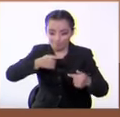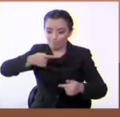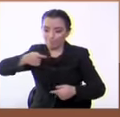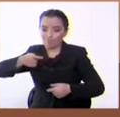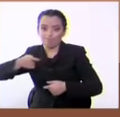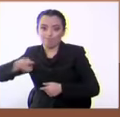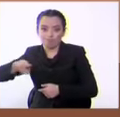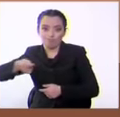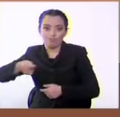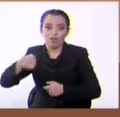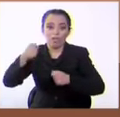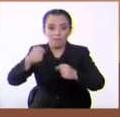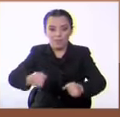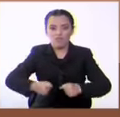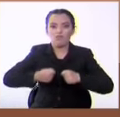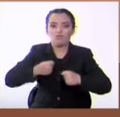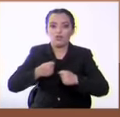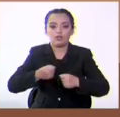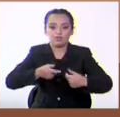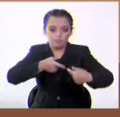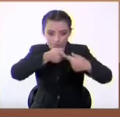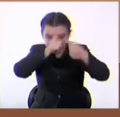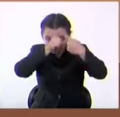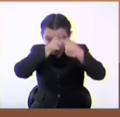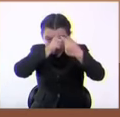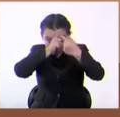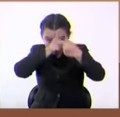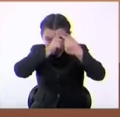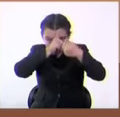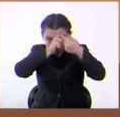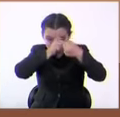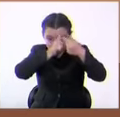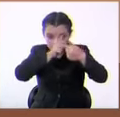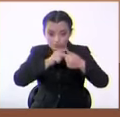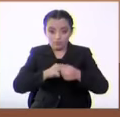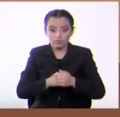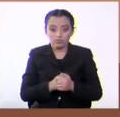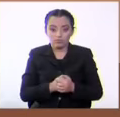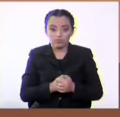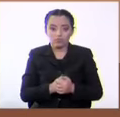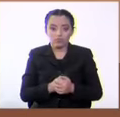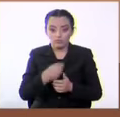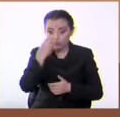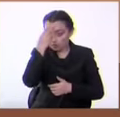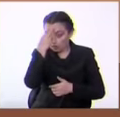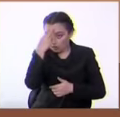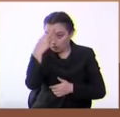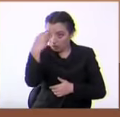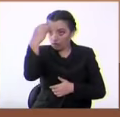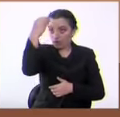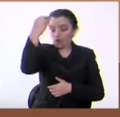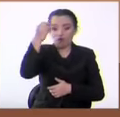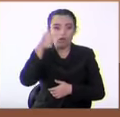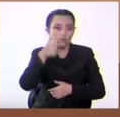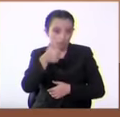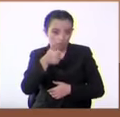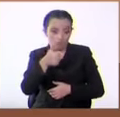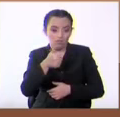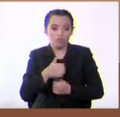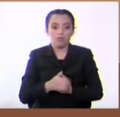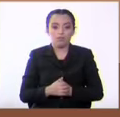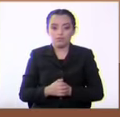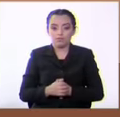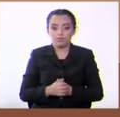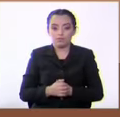fuerte. Ya que los machos pelean con sus cuernos, tendrá ventaja el que posea los cuernos más prominentes.